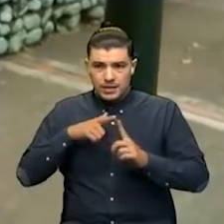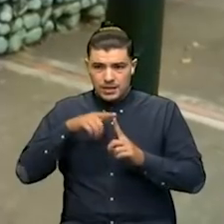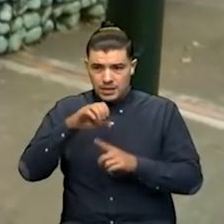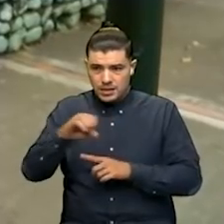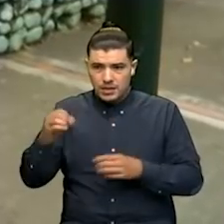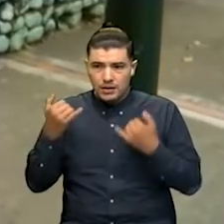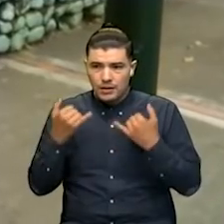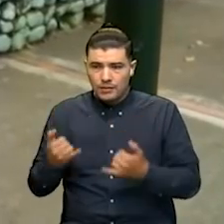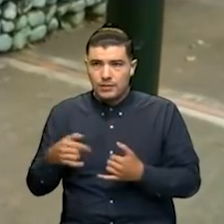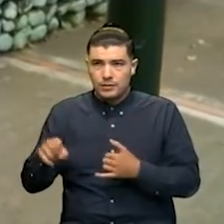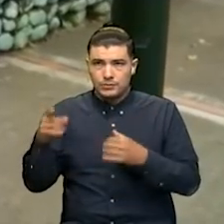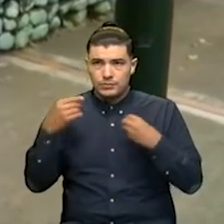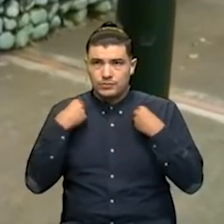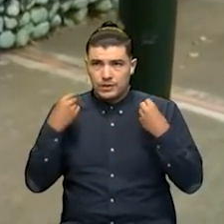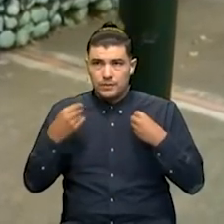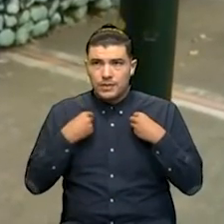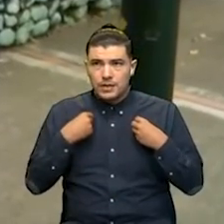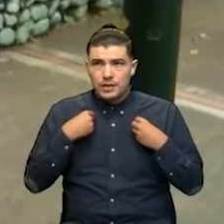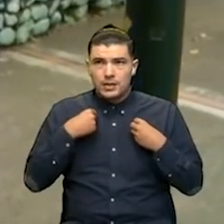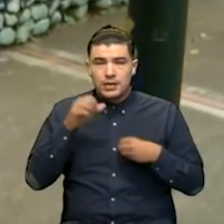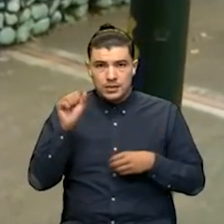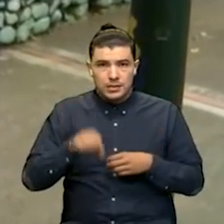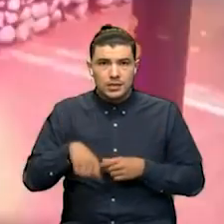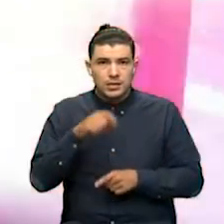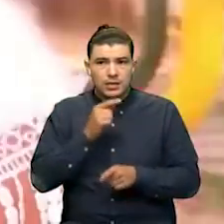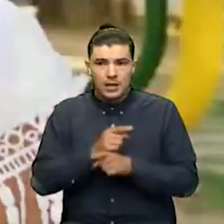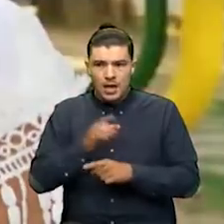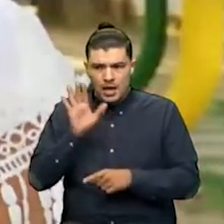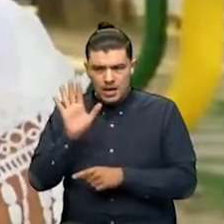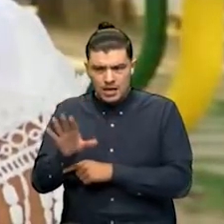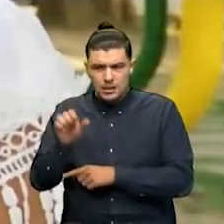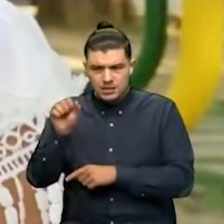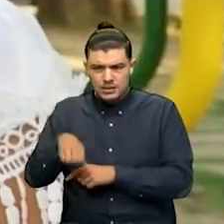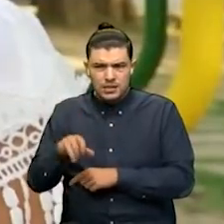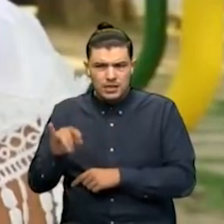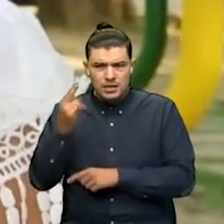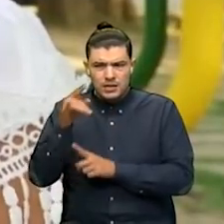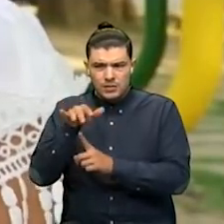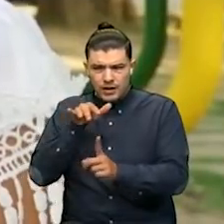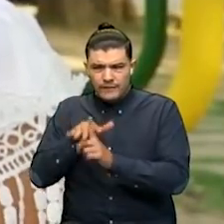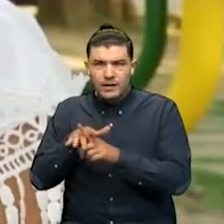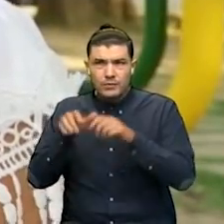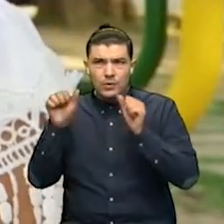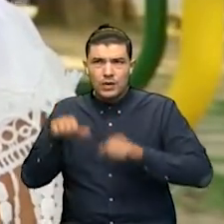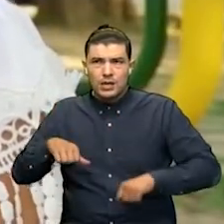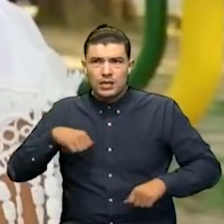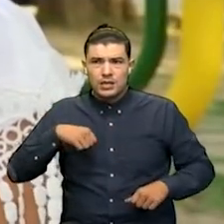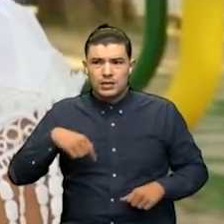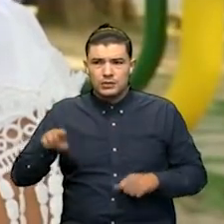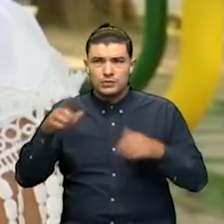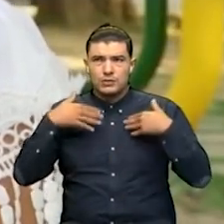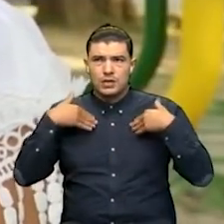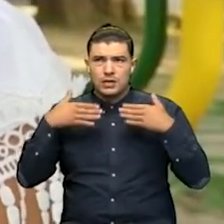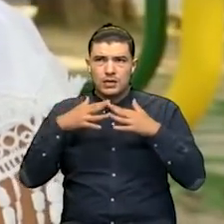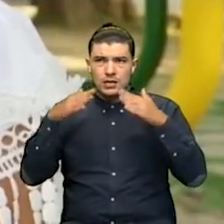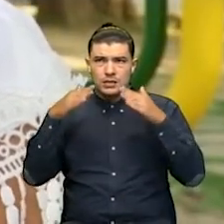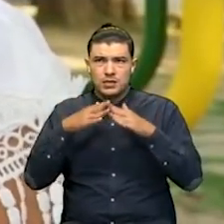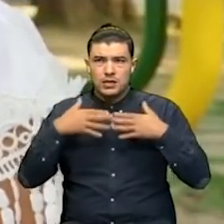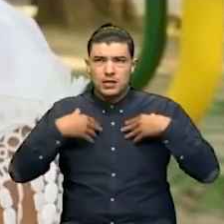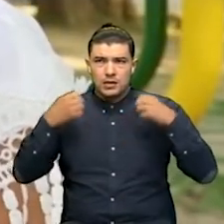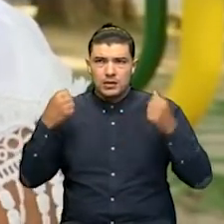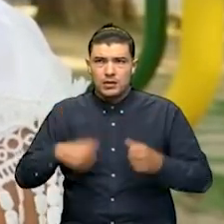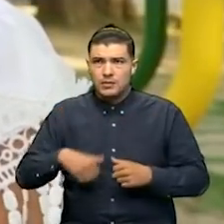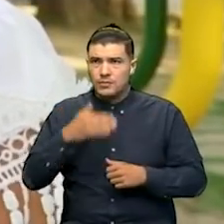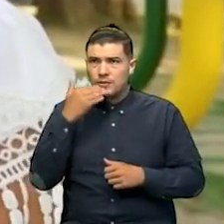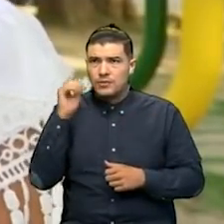en estos momentos viviendo, a ella le afecte en algo el poder tener su vivienda propia en caso de